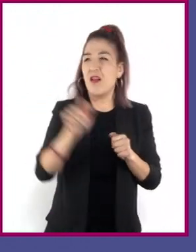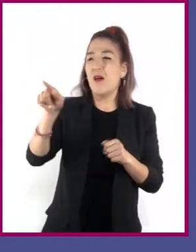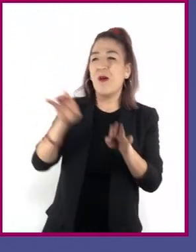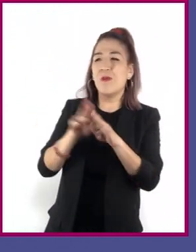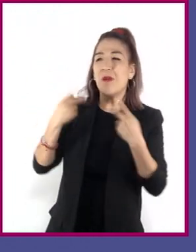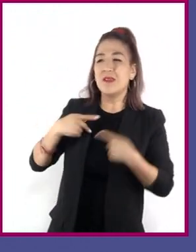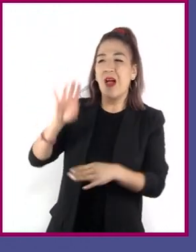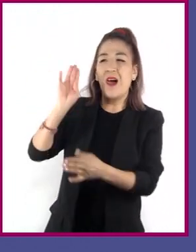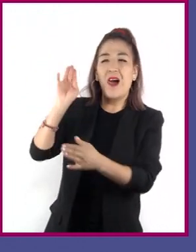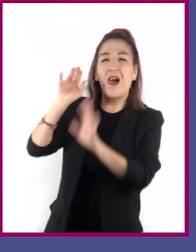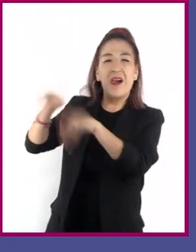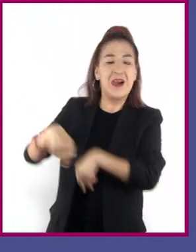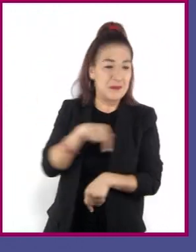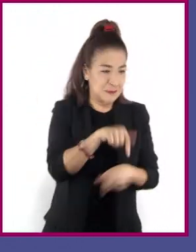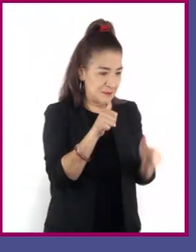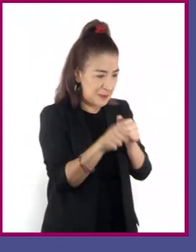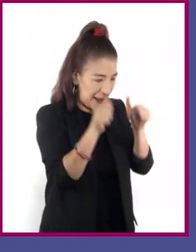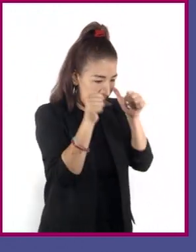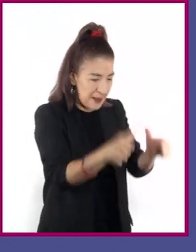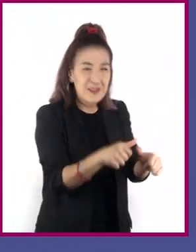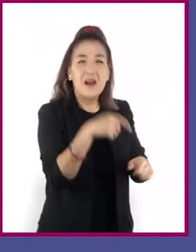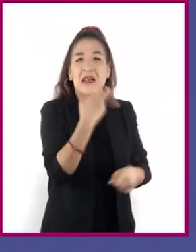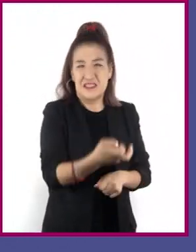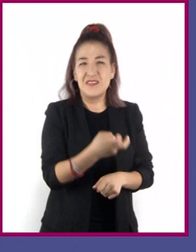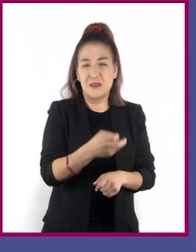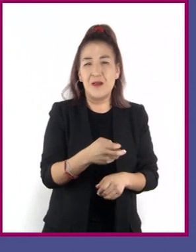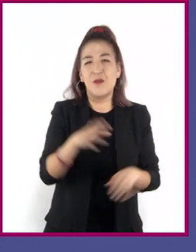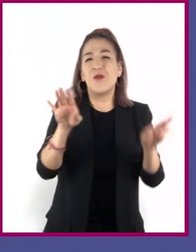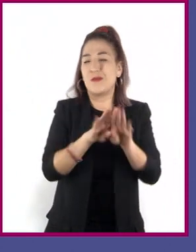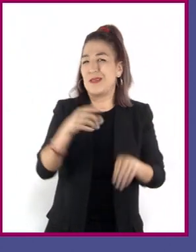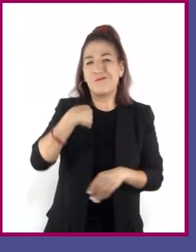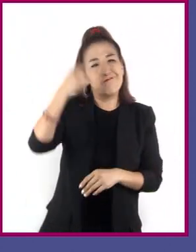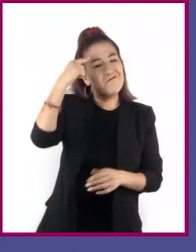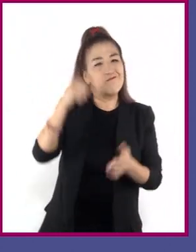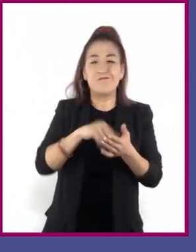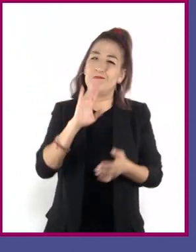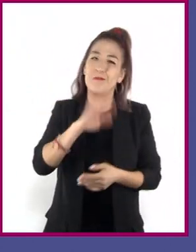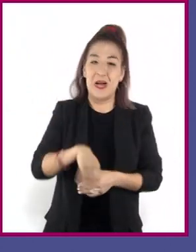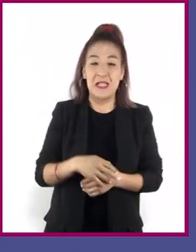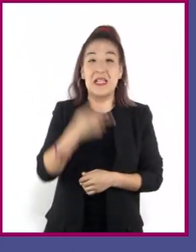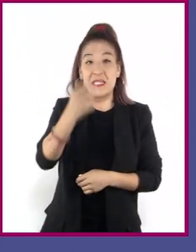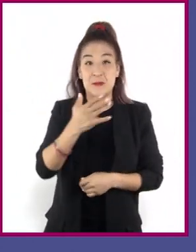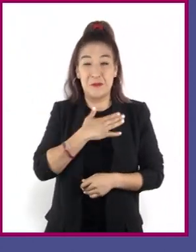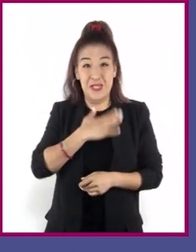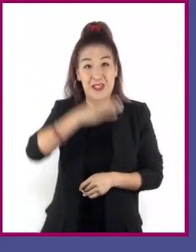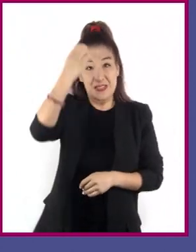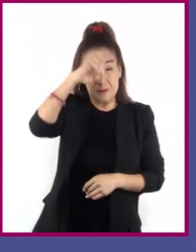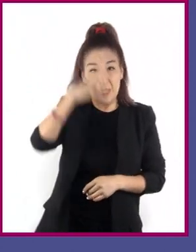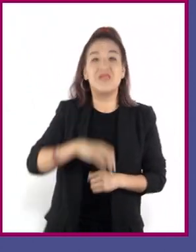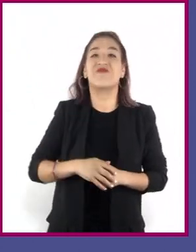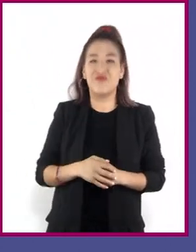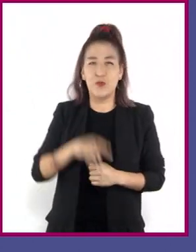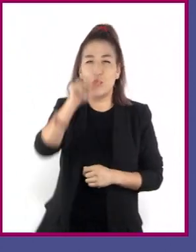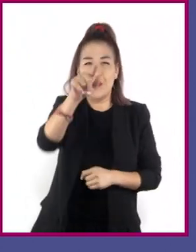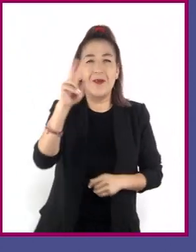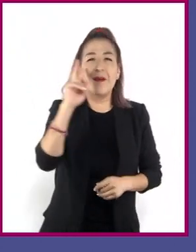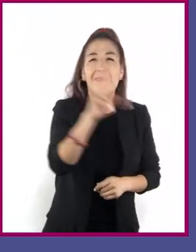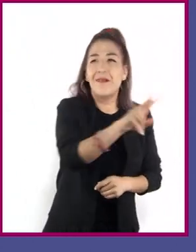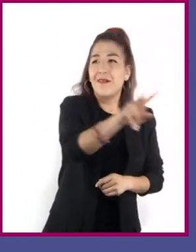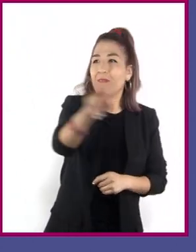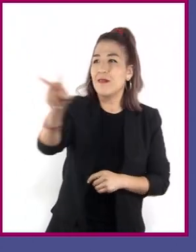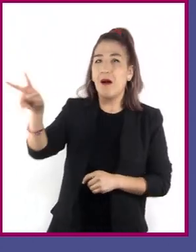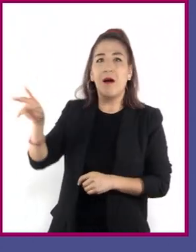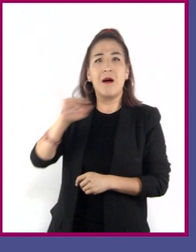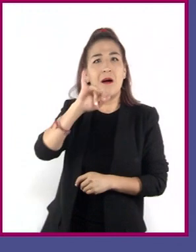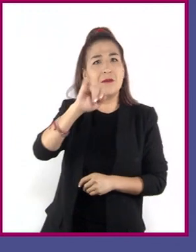y el segundo en mi experiencia esto es cierto ya que empecé alrededor y todos tus